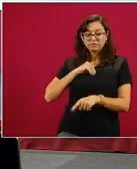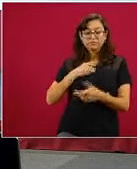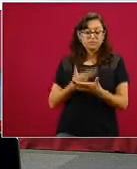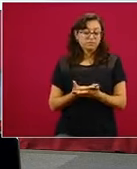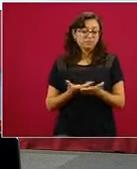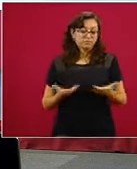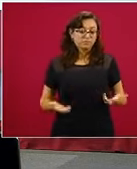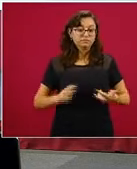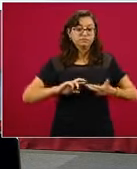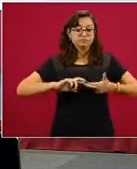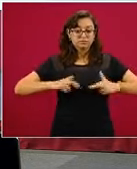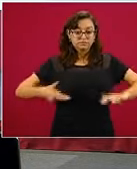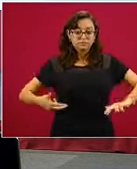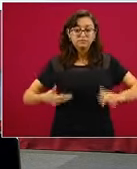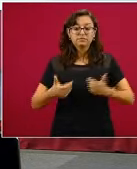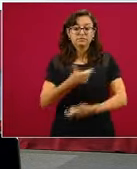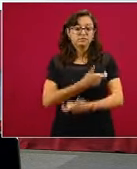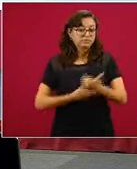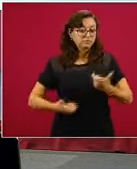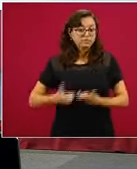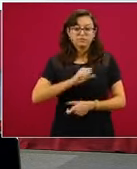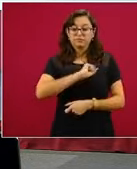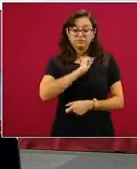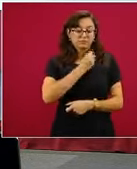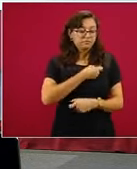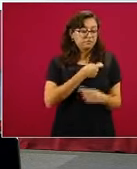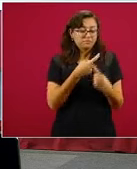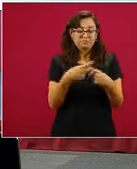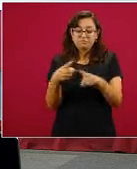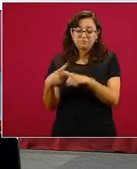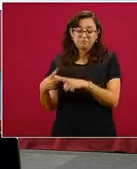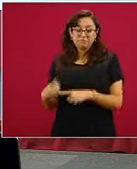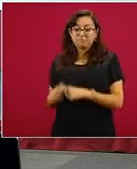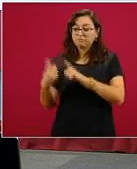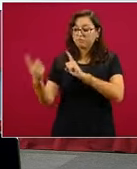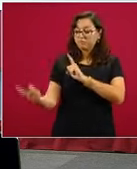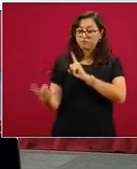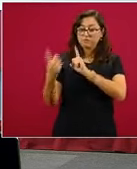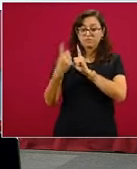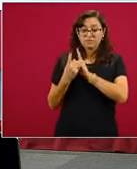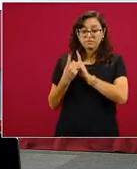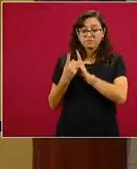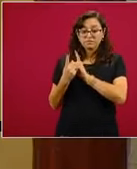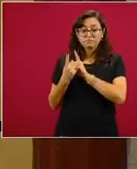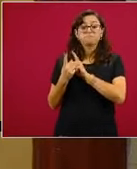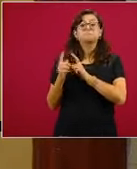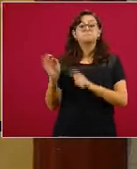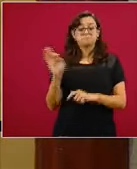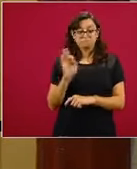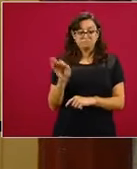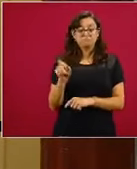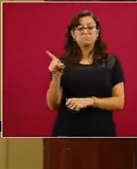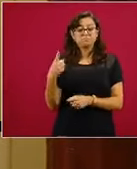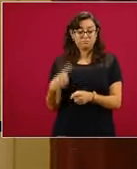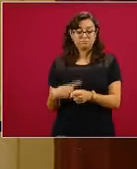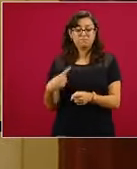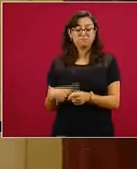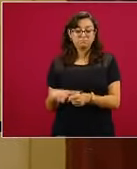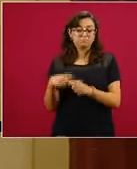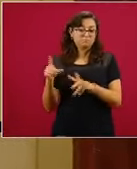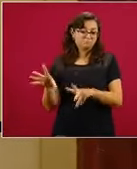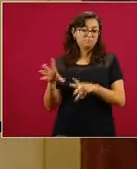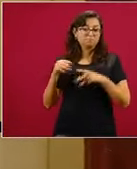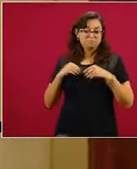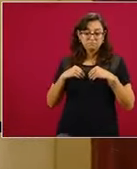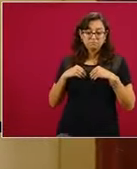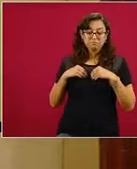manejan por economía, salud, etcétera, voy a tener contacto con esa persona que puede estar afectada por tuberculosis. Si